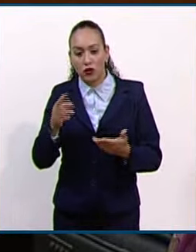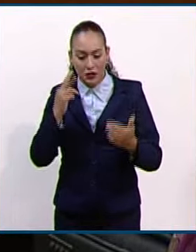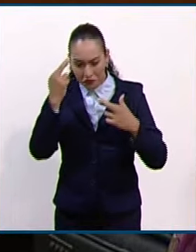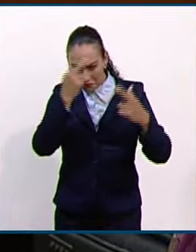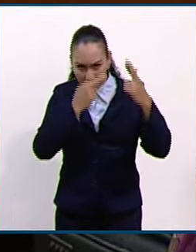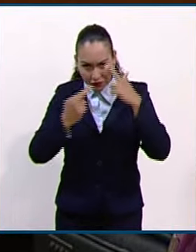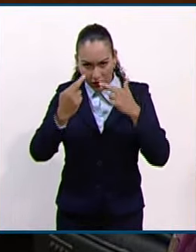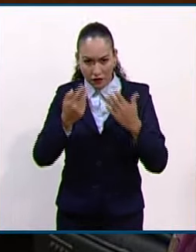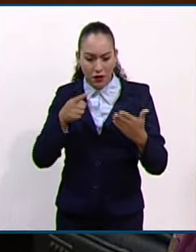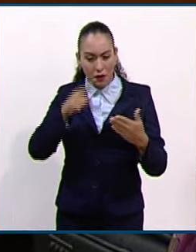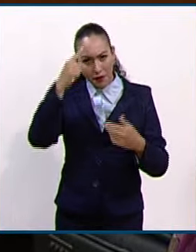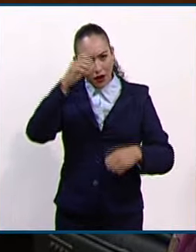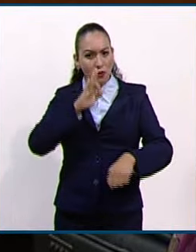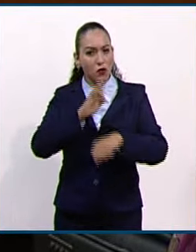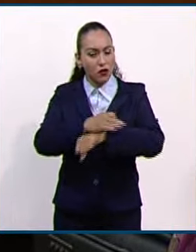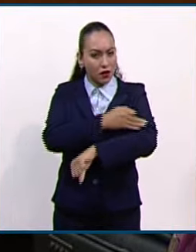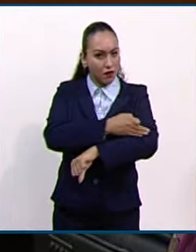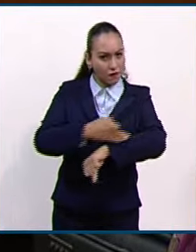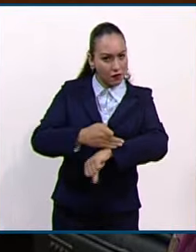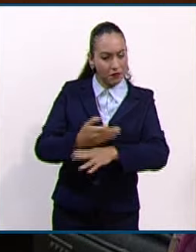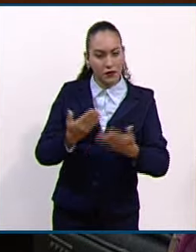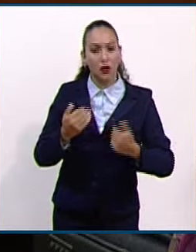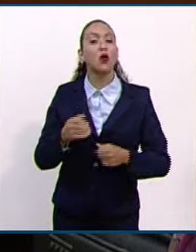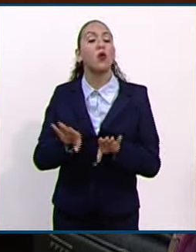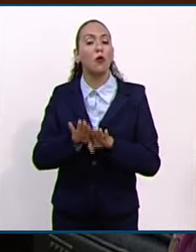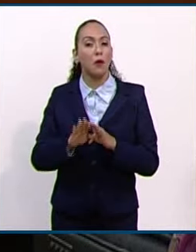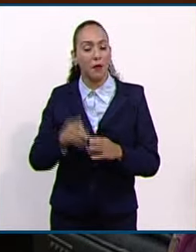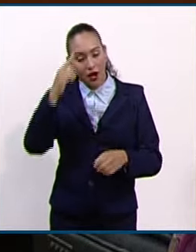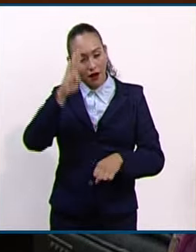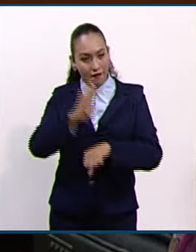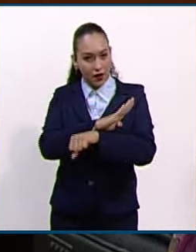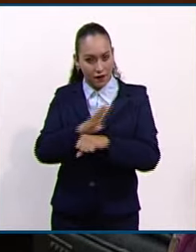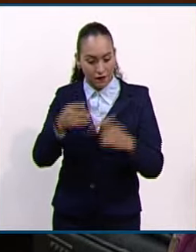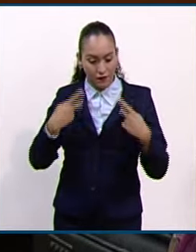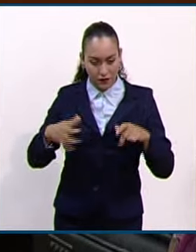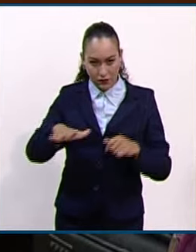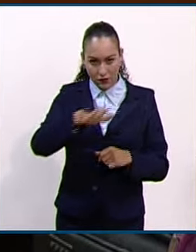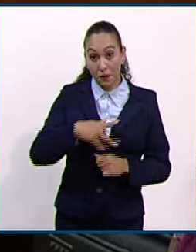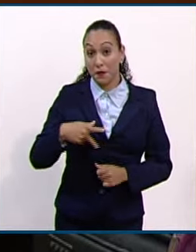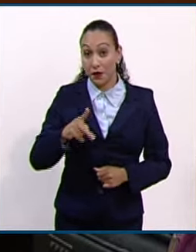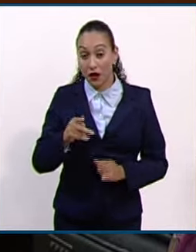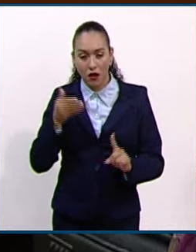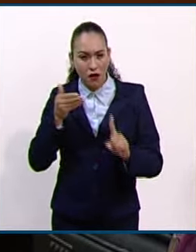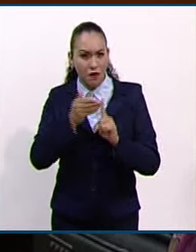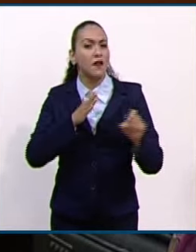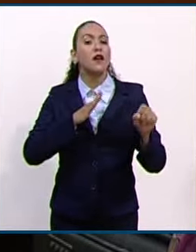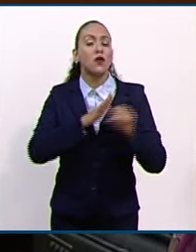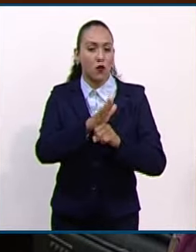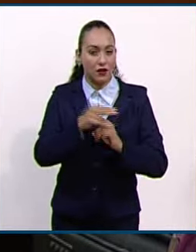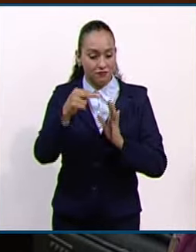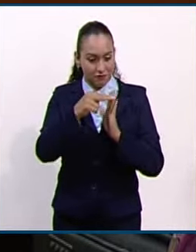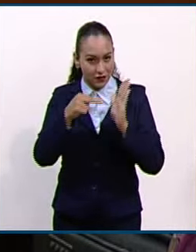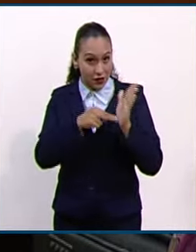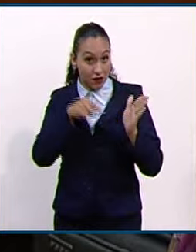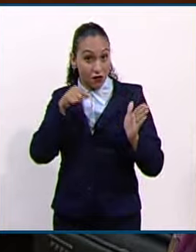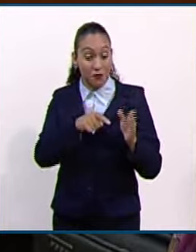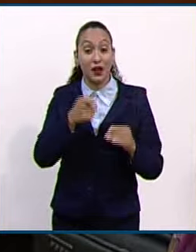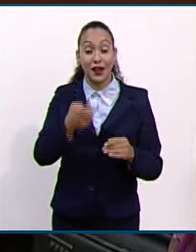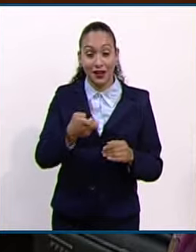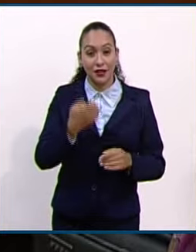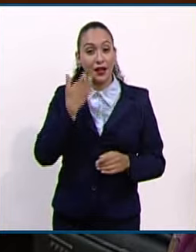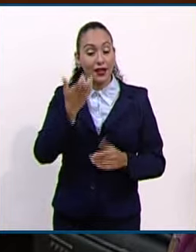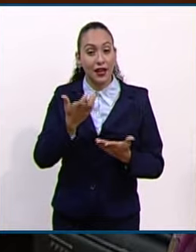al mandato de protección de la familia como realidad social. Por el contrario, la verdadera finalidad de las normas es desalentar